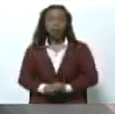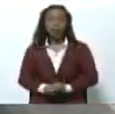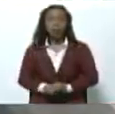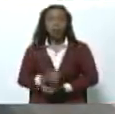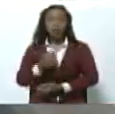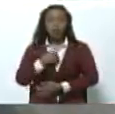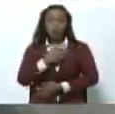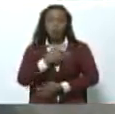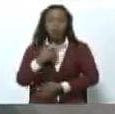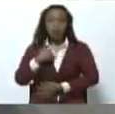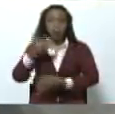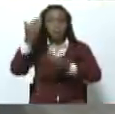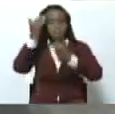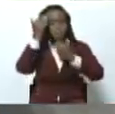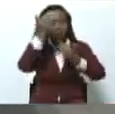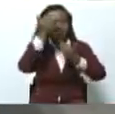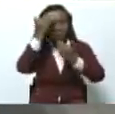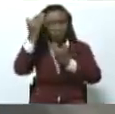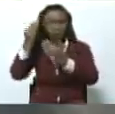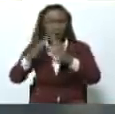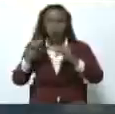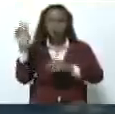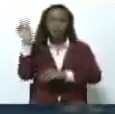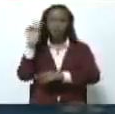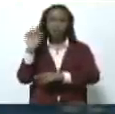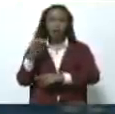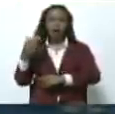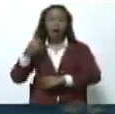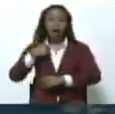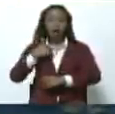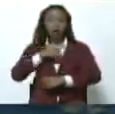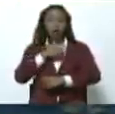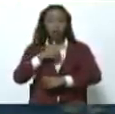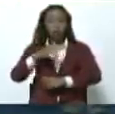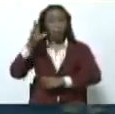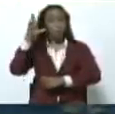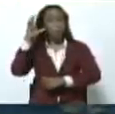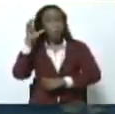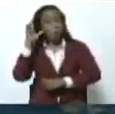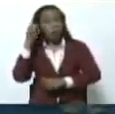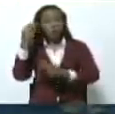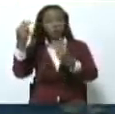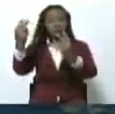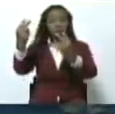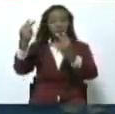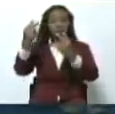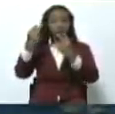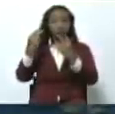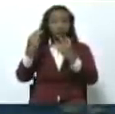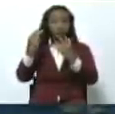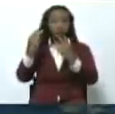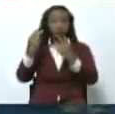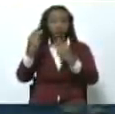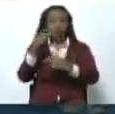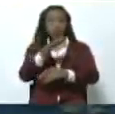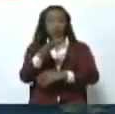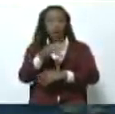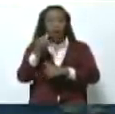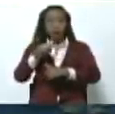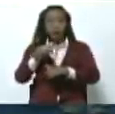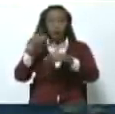Quiero saludar a toda Venezuela que nos escucha, que nos ve a través de los